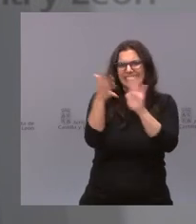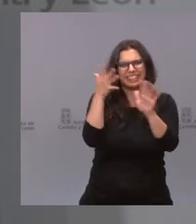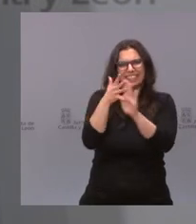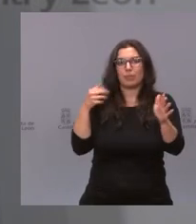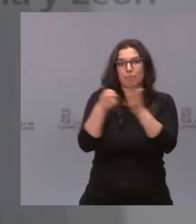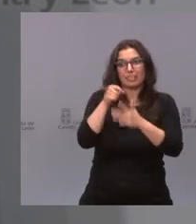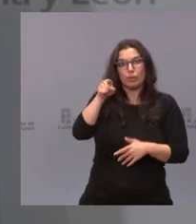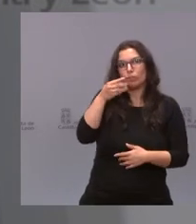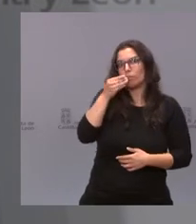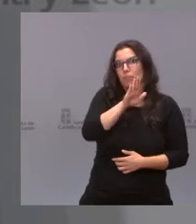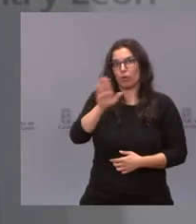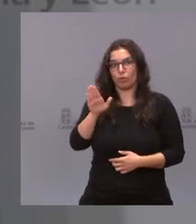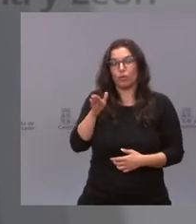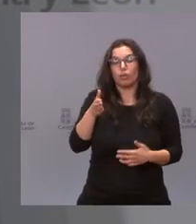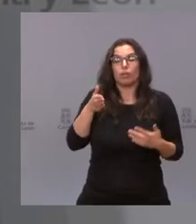nos va a permitir